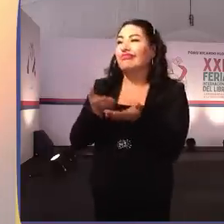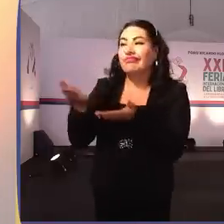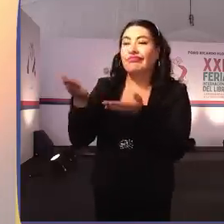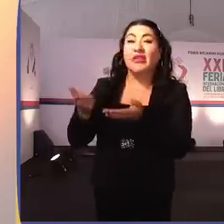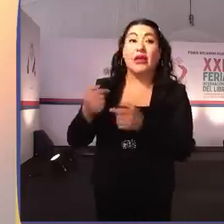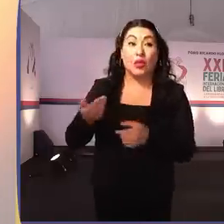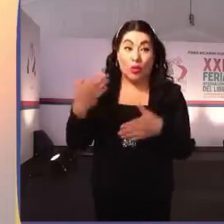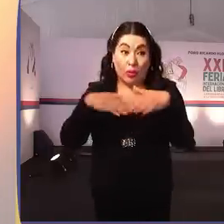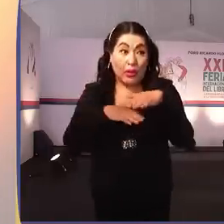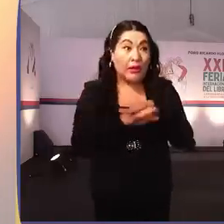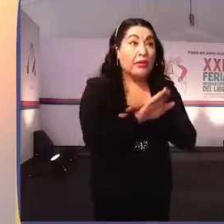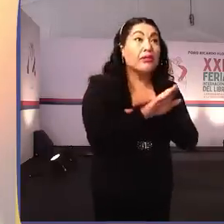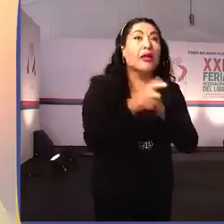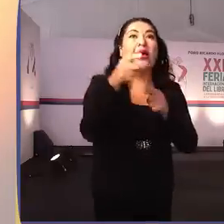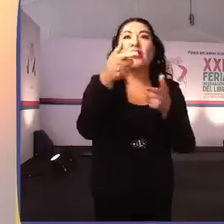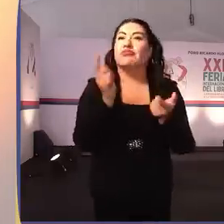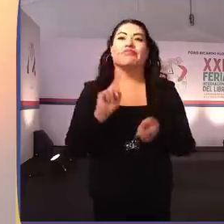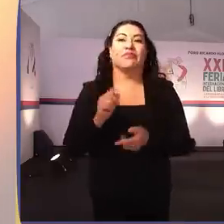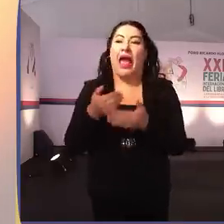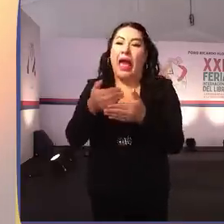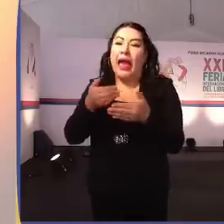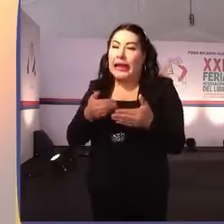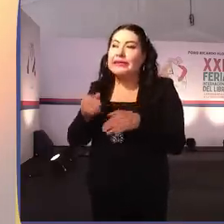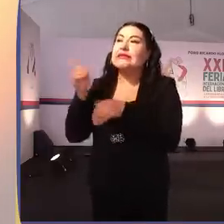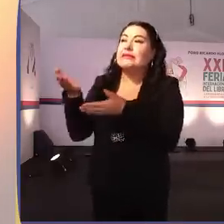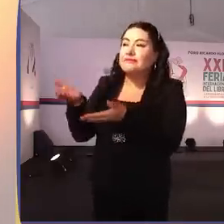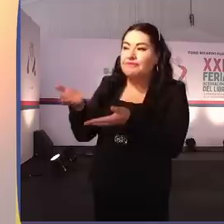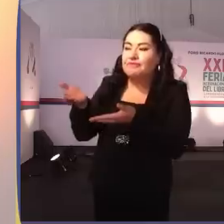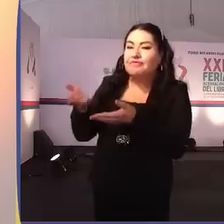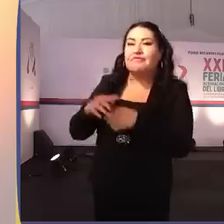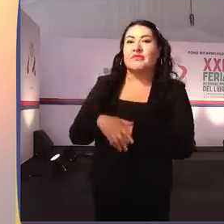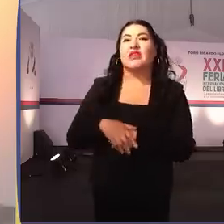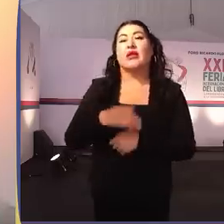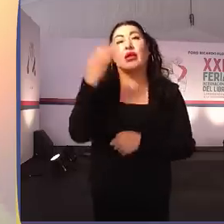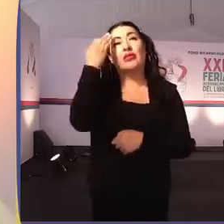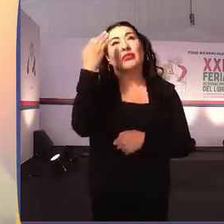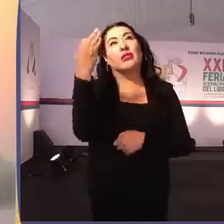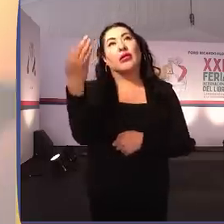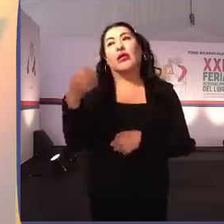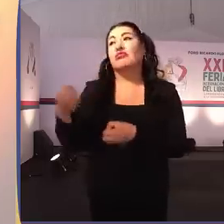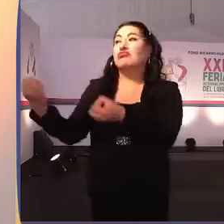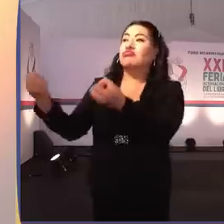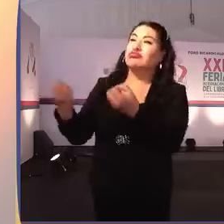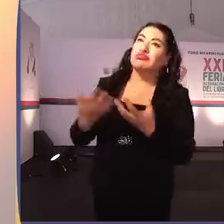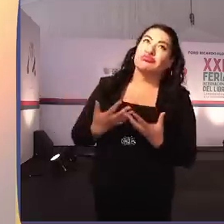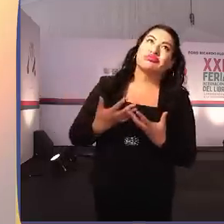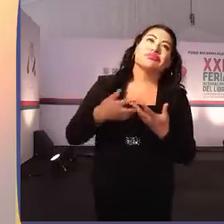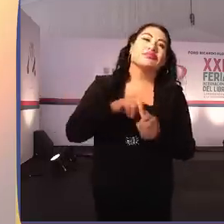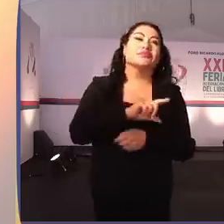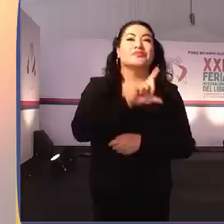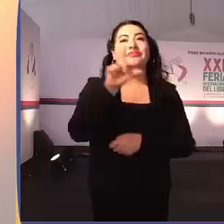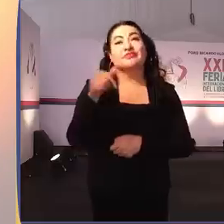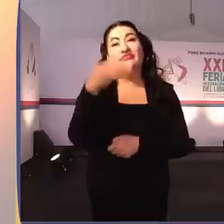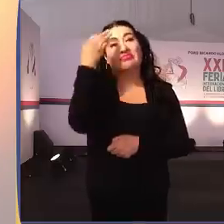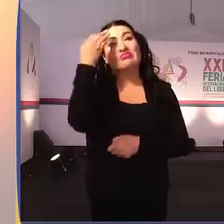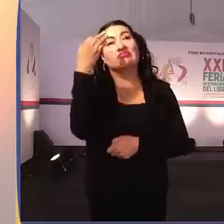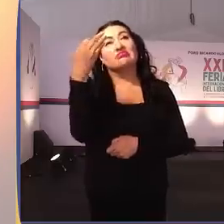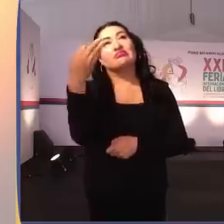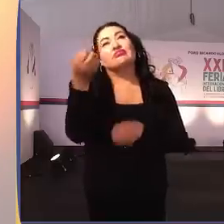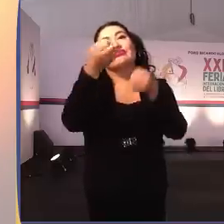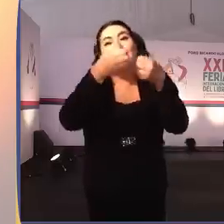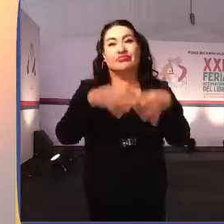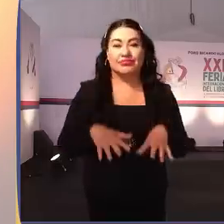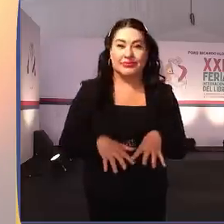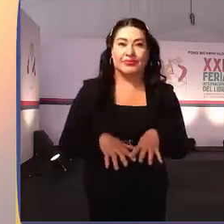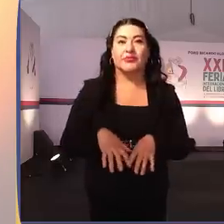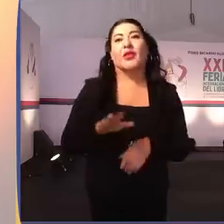los anaqueles, tienen que solicitarlo y luego pues se tardan en entregárselos. Entonces la verdad que qué pérdida de tiempo. De verdad, yo